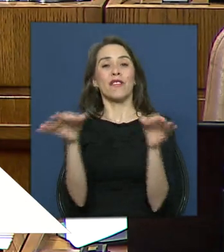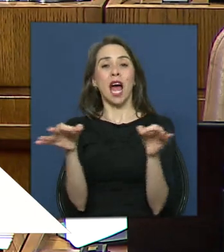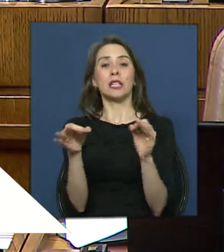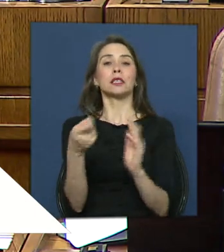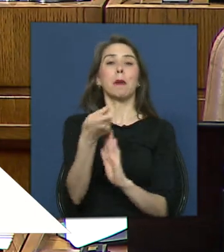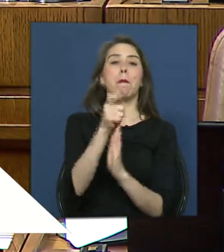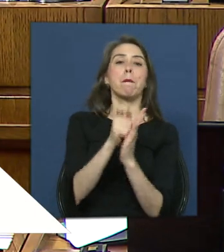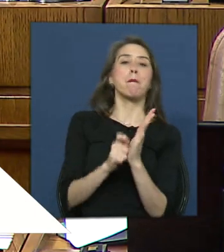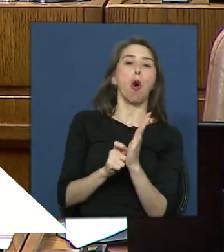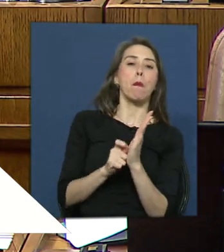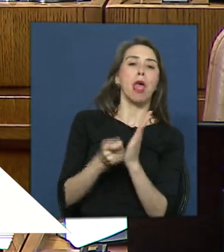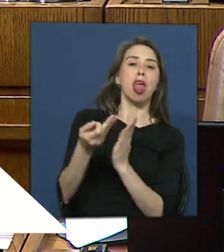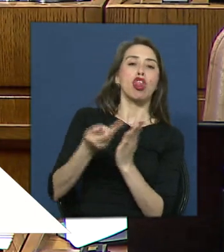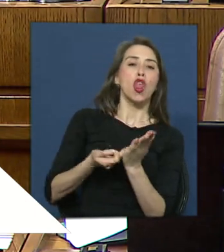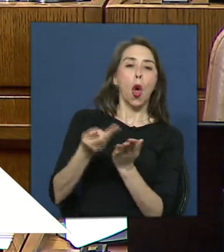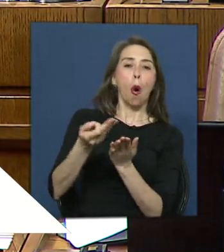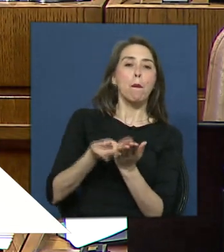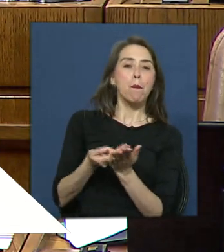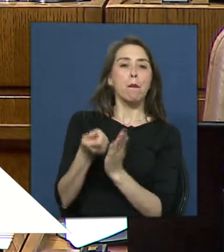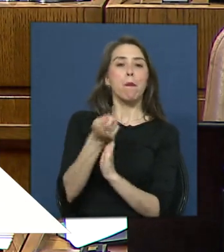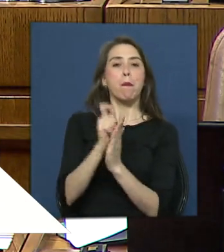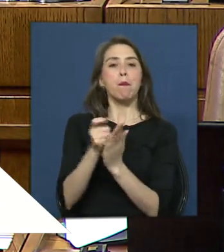promedio. Dice, mire, en promedio,